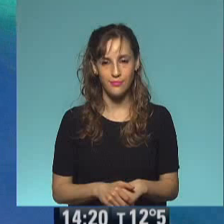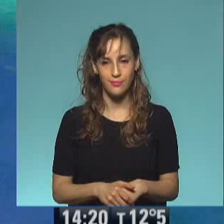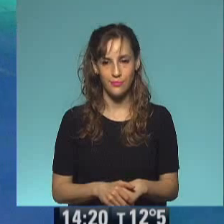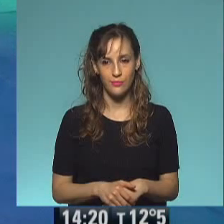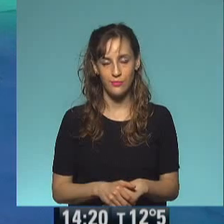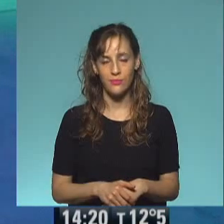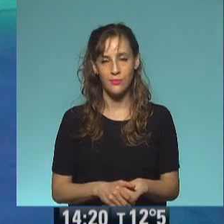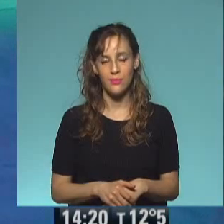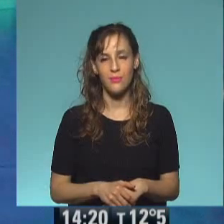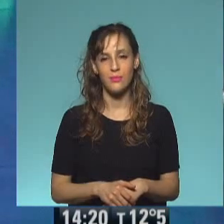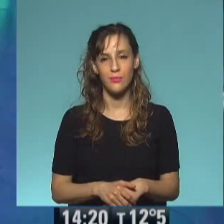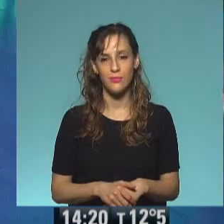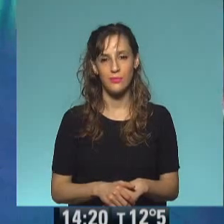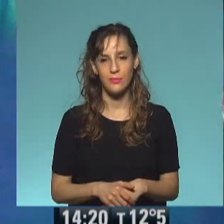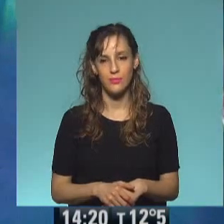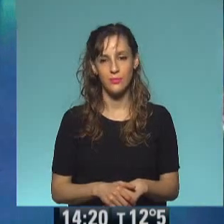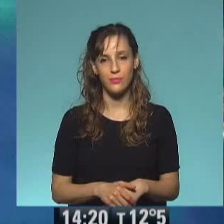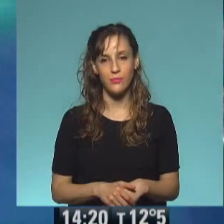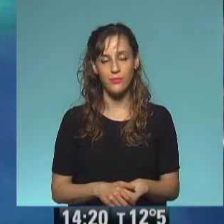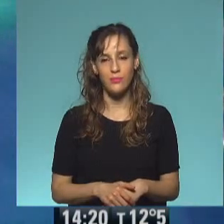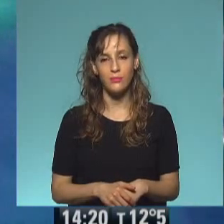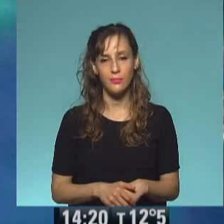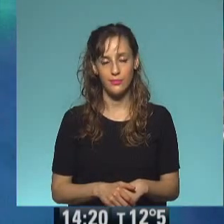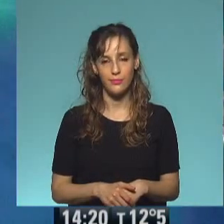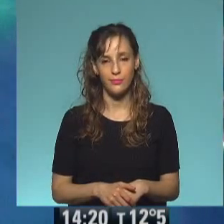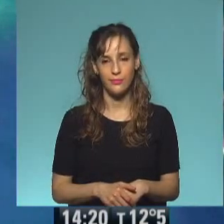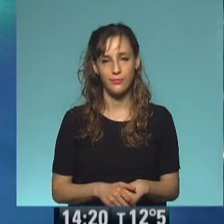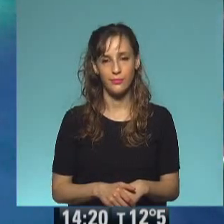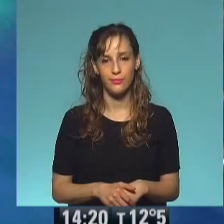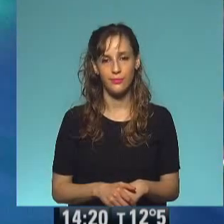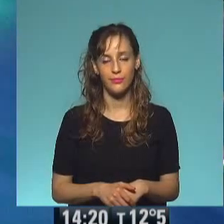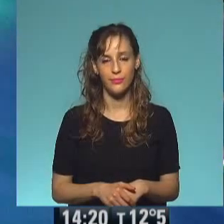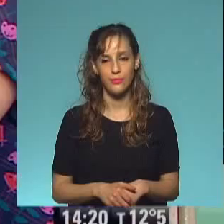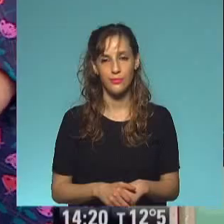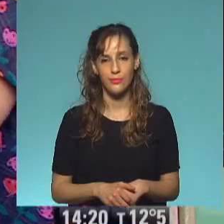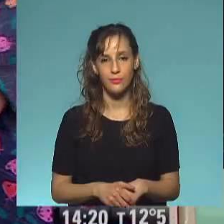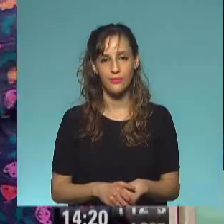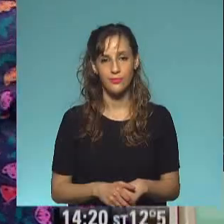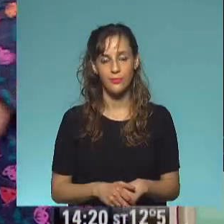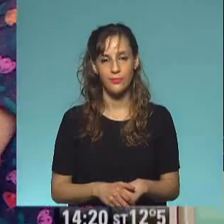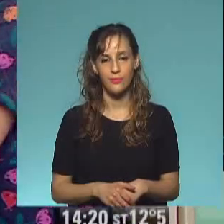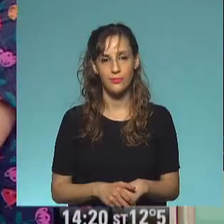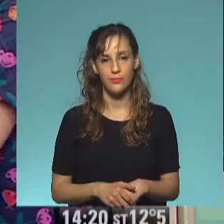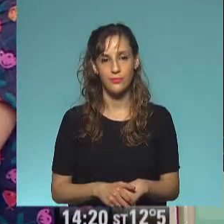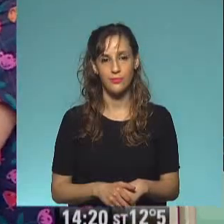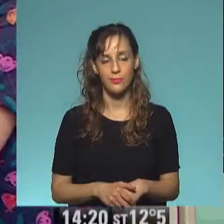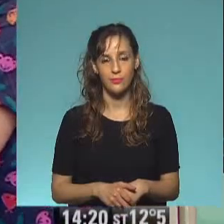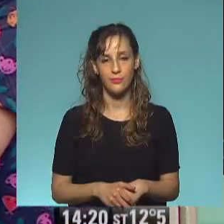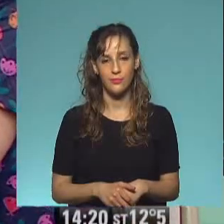vamos a hacer las 3 filas. 1. dos